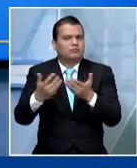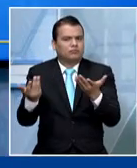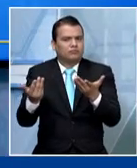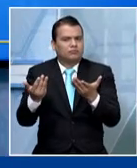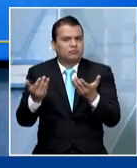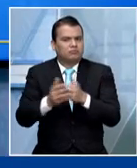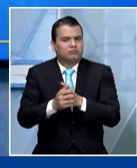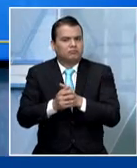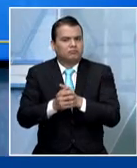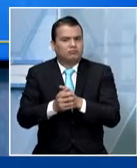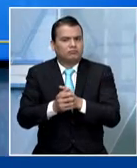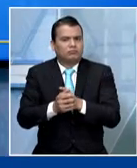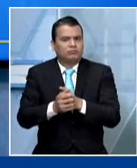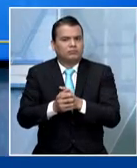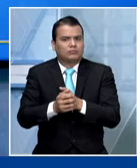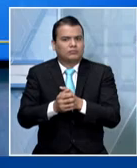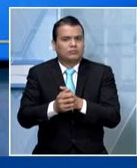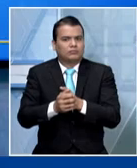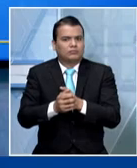América 2021.